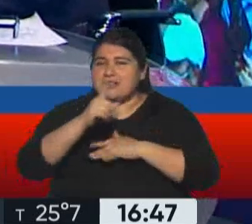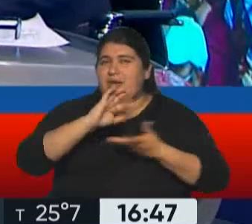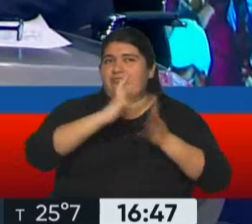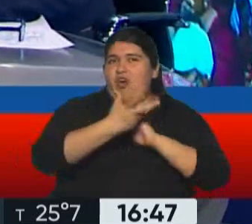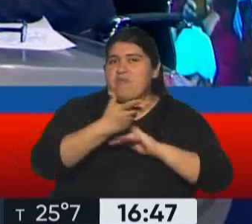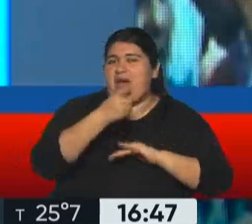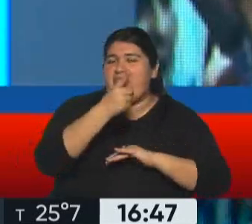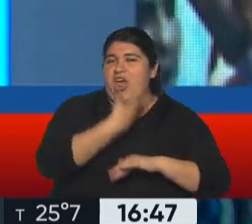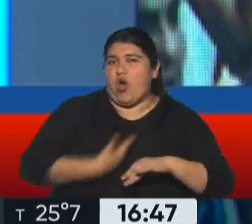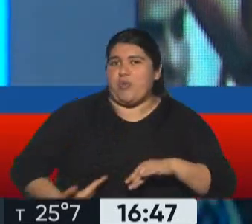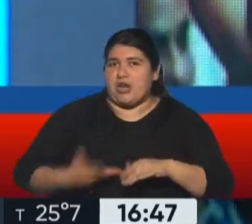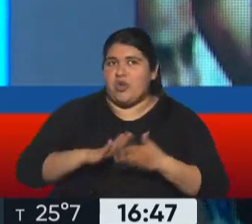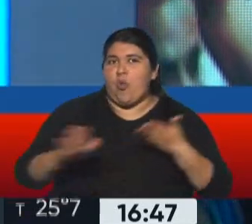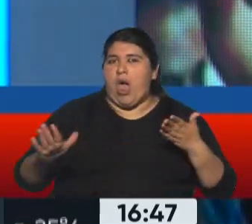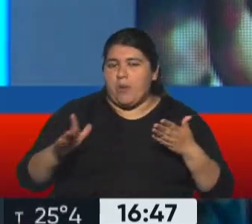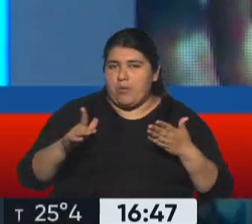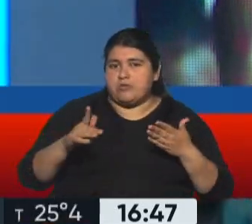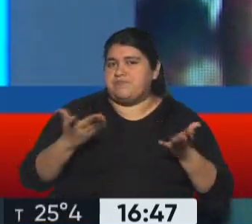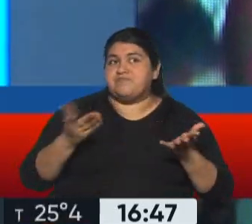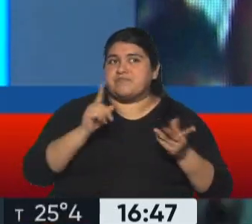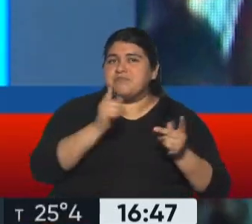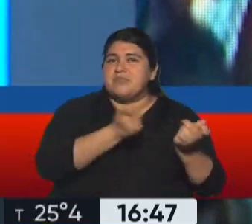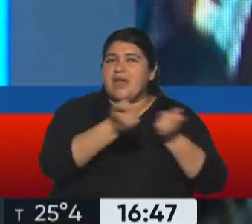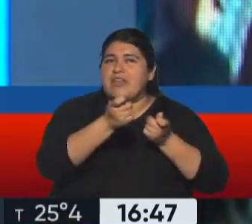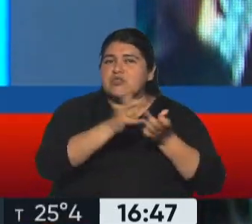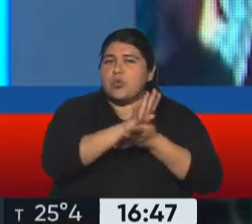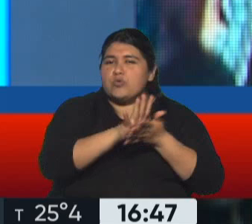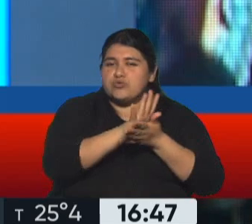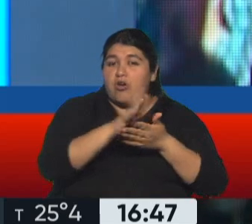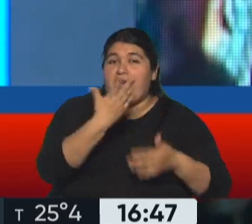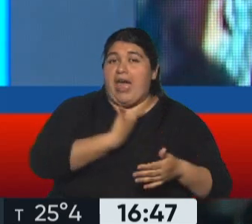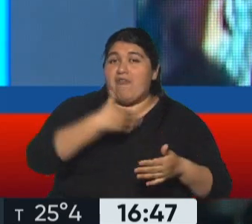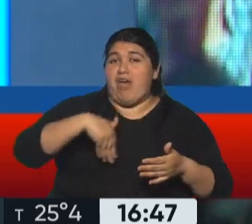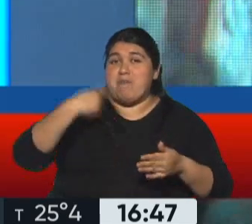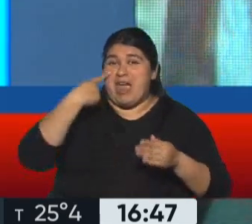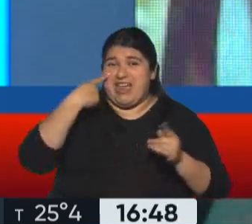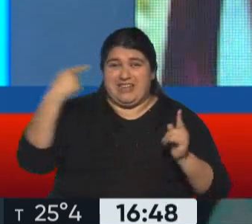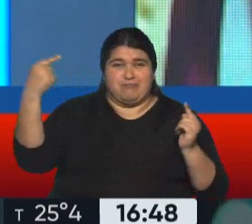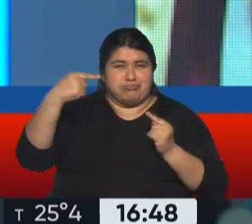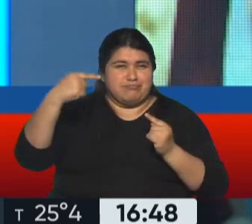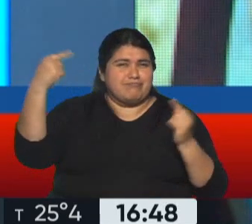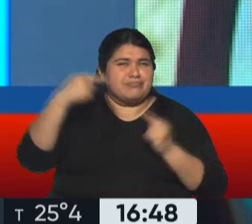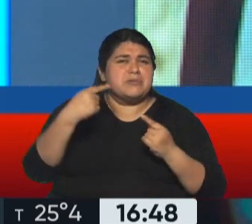hoy Túnez es las negociaciones y las discusiones que tiene con el Fondo Monetario Internacional a raíz